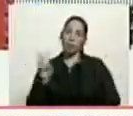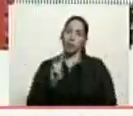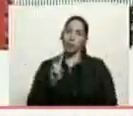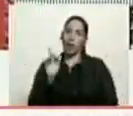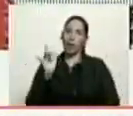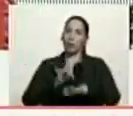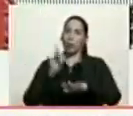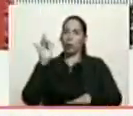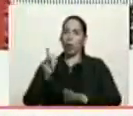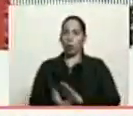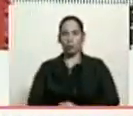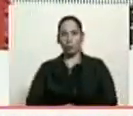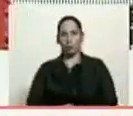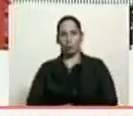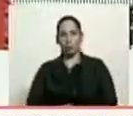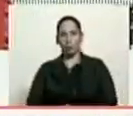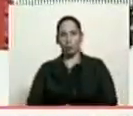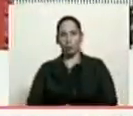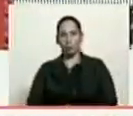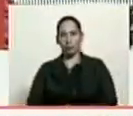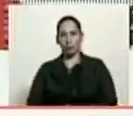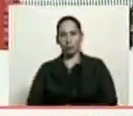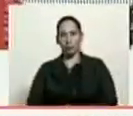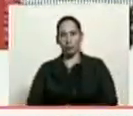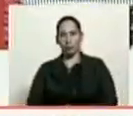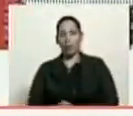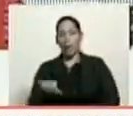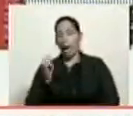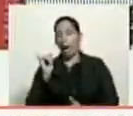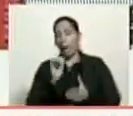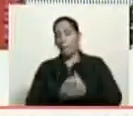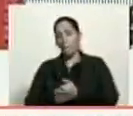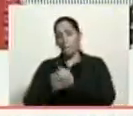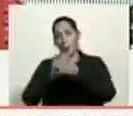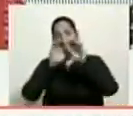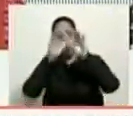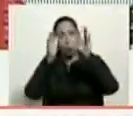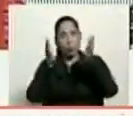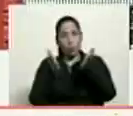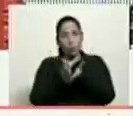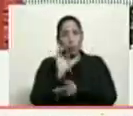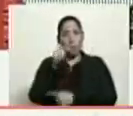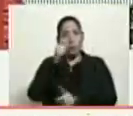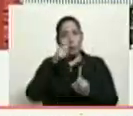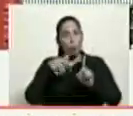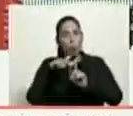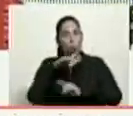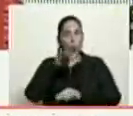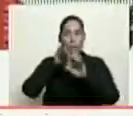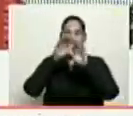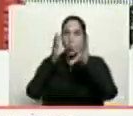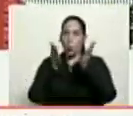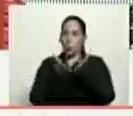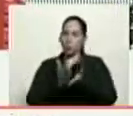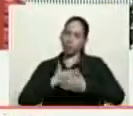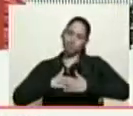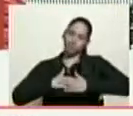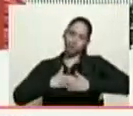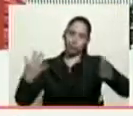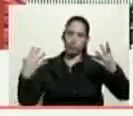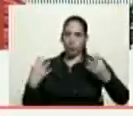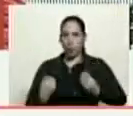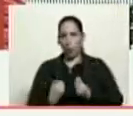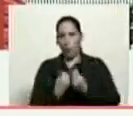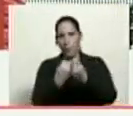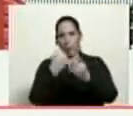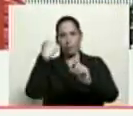tocado, porque aún hay amigos en el mundo, pero sobre todo hay pueblos en el mundo que están dispuestos a acompañarnos